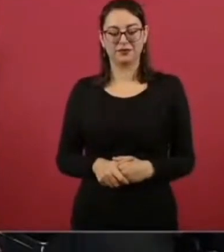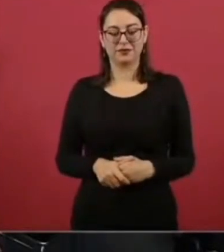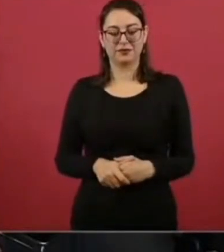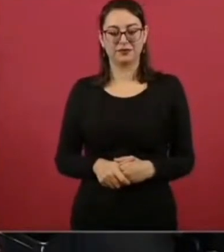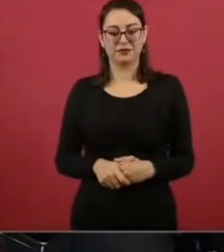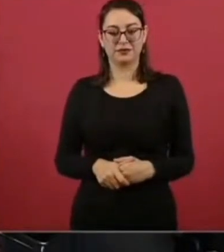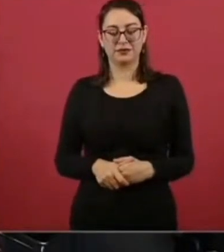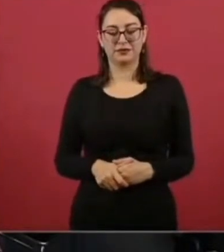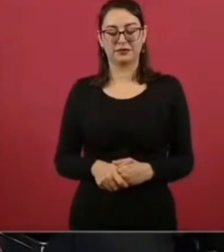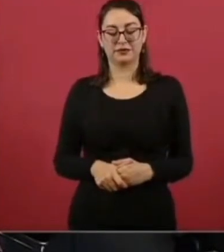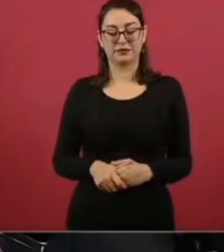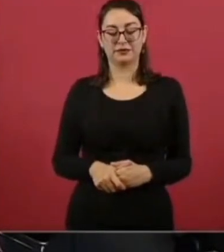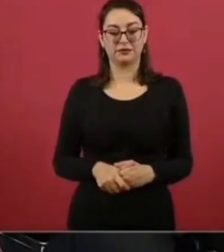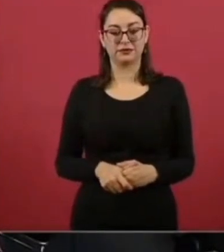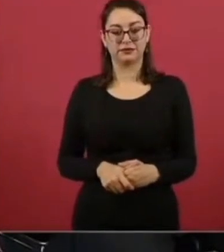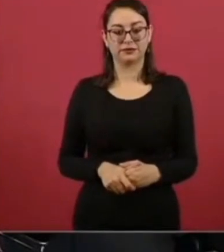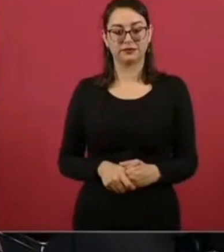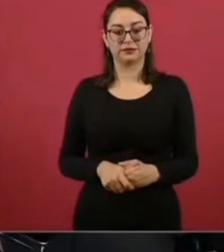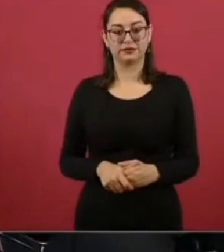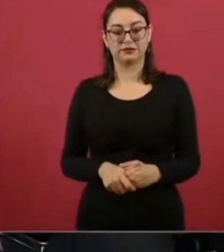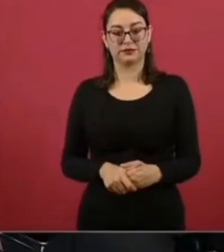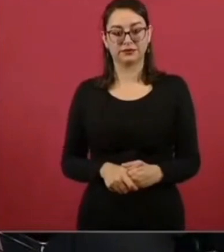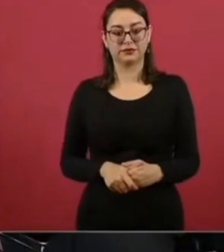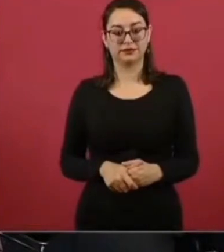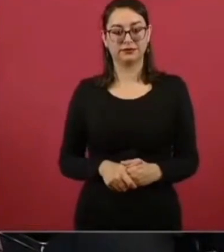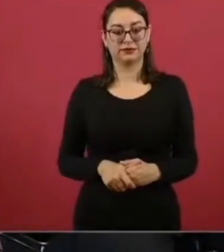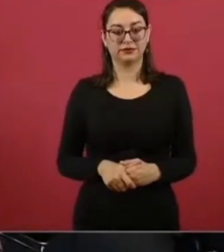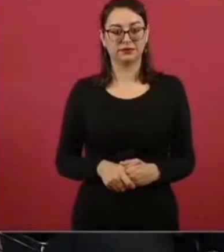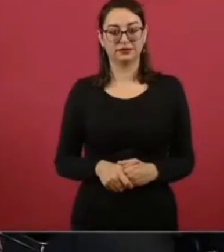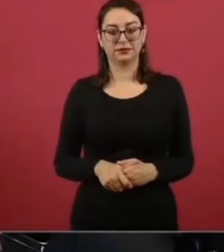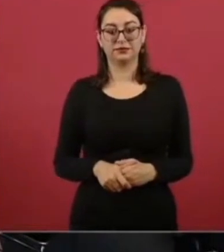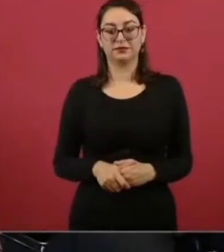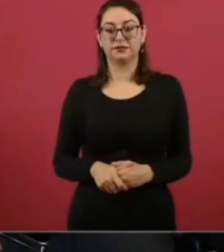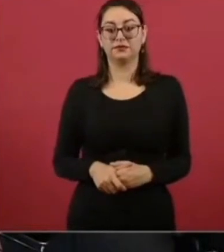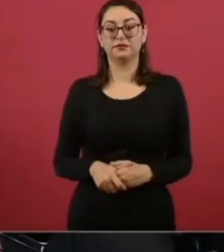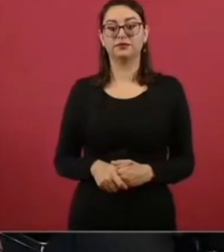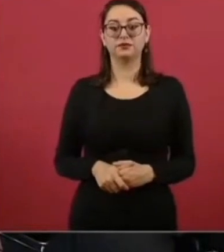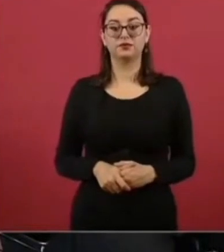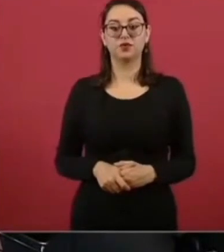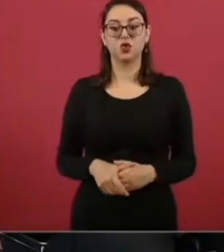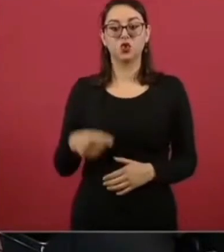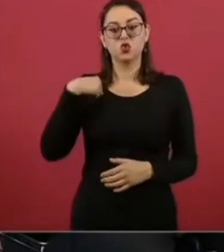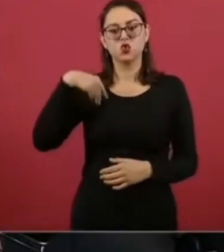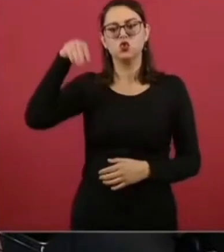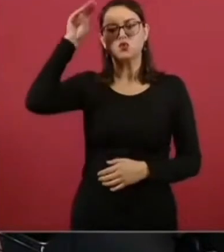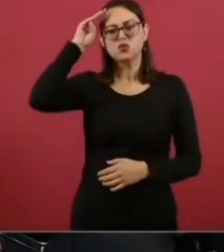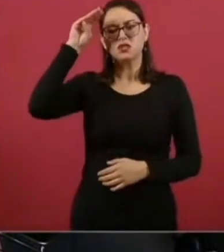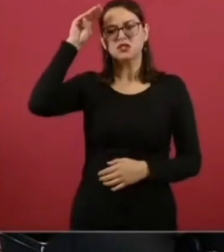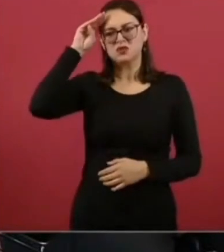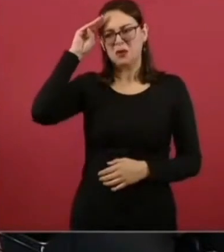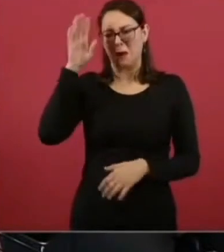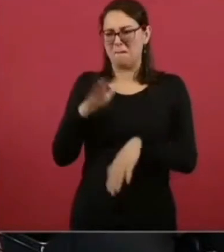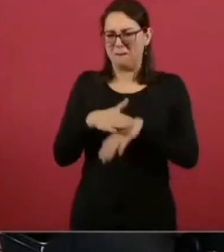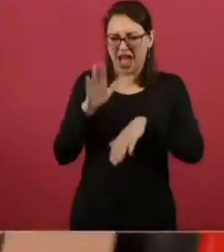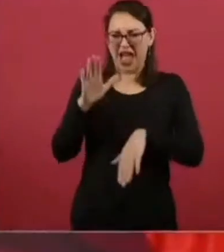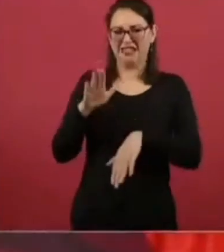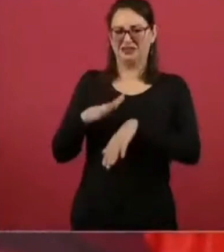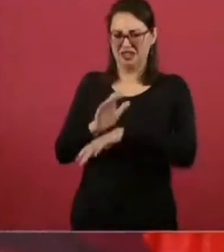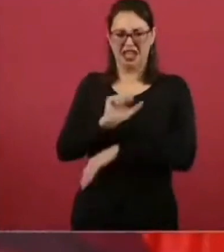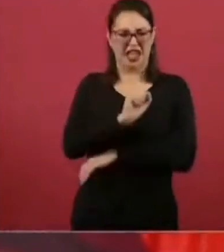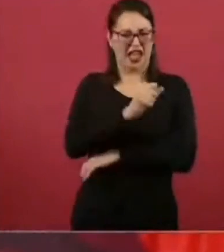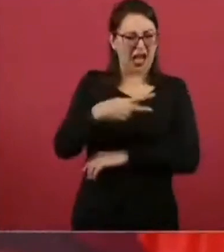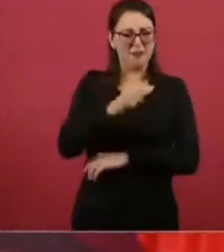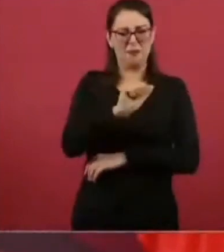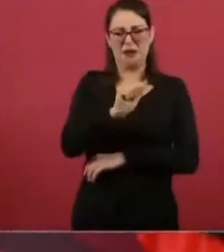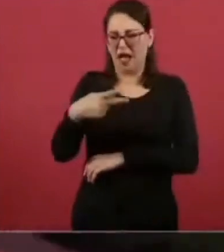No, porque no se trata de que haya más plataformas. Es bueno, ¿no? Que haya